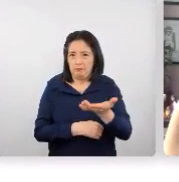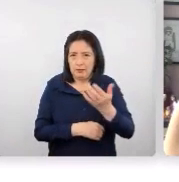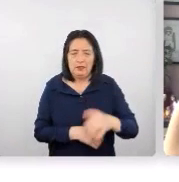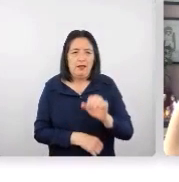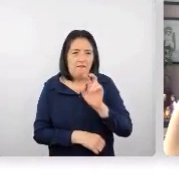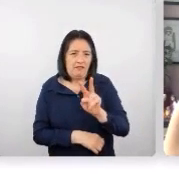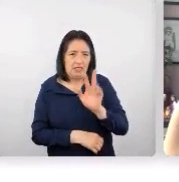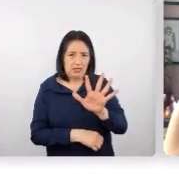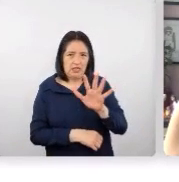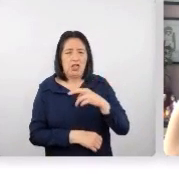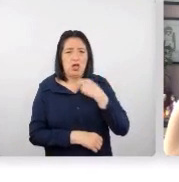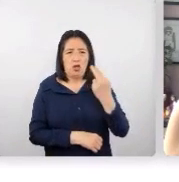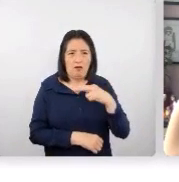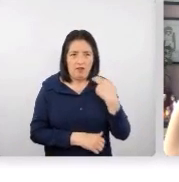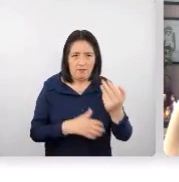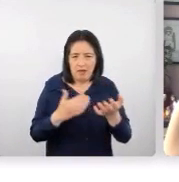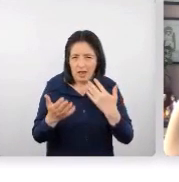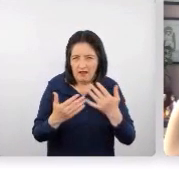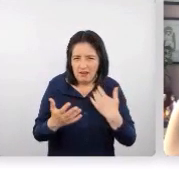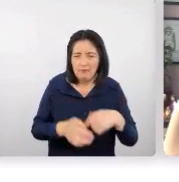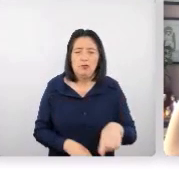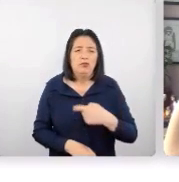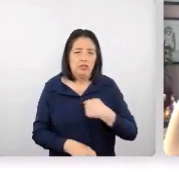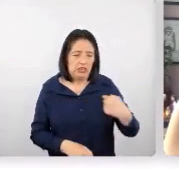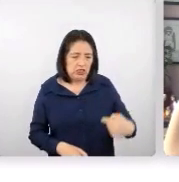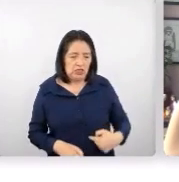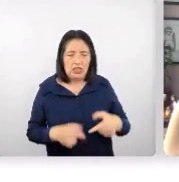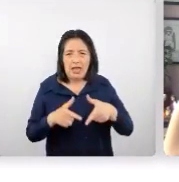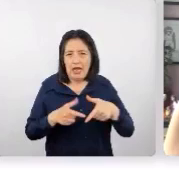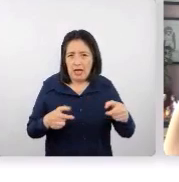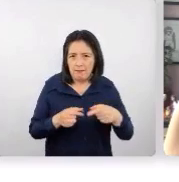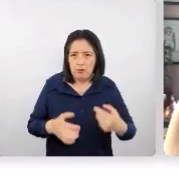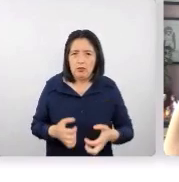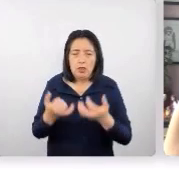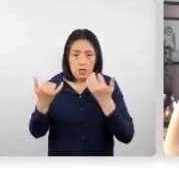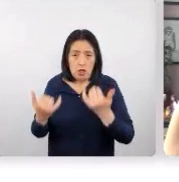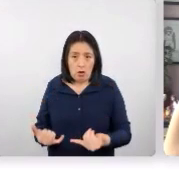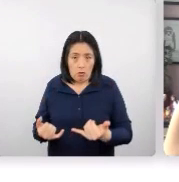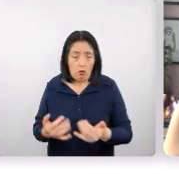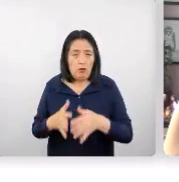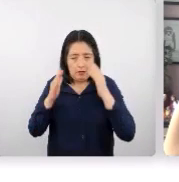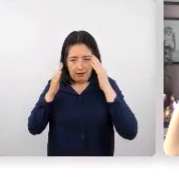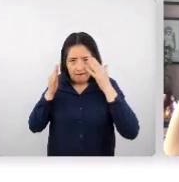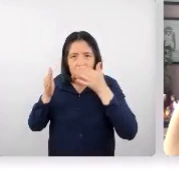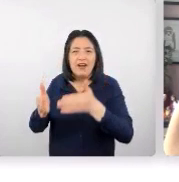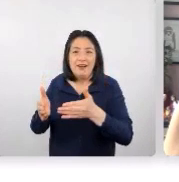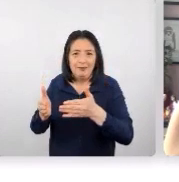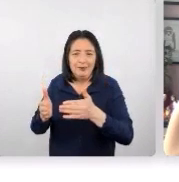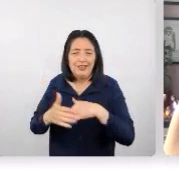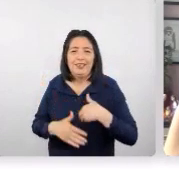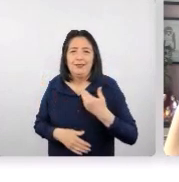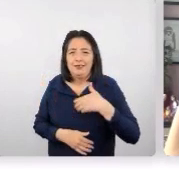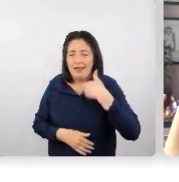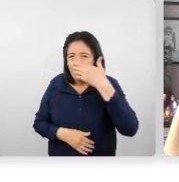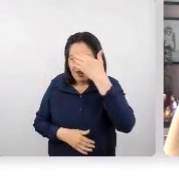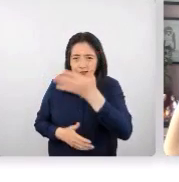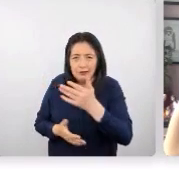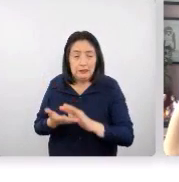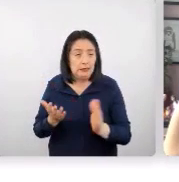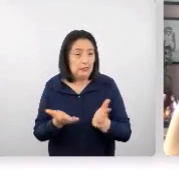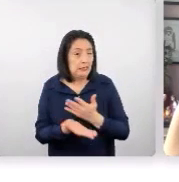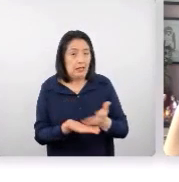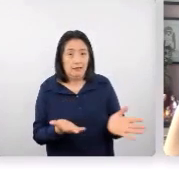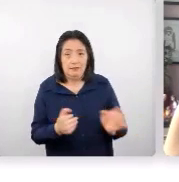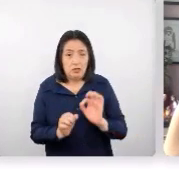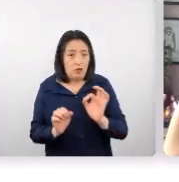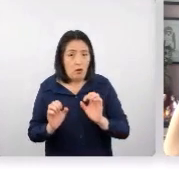25 de noviembre, conversamos sobre China, Japón y hoy día nos estamos enfocando en Emiratos Árabes. En caso no hayan tenido la